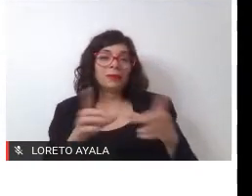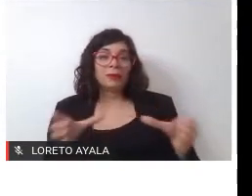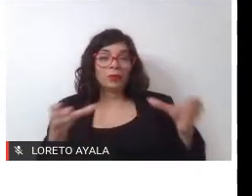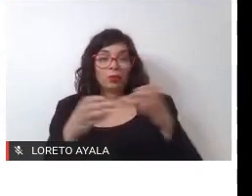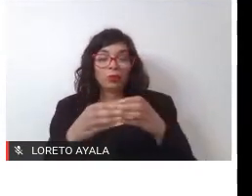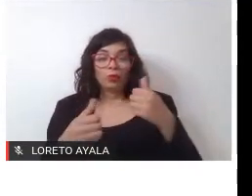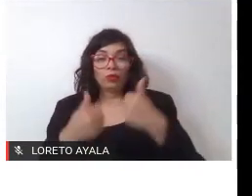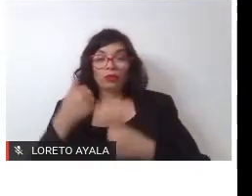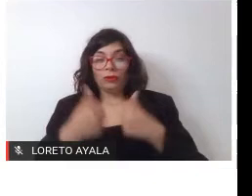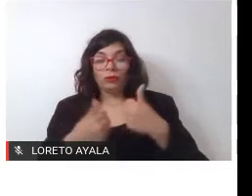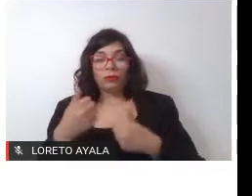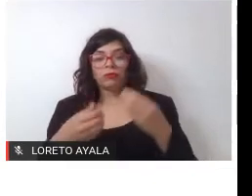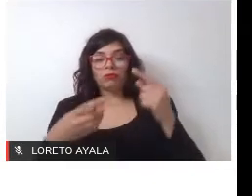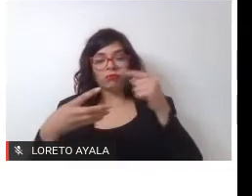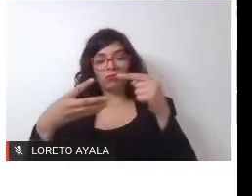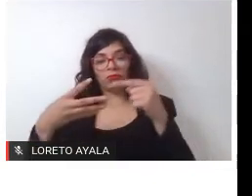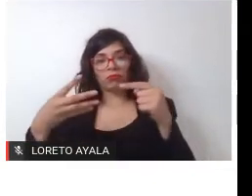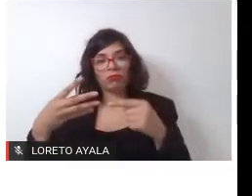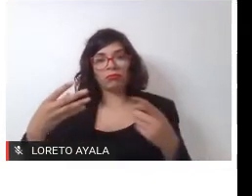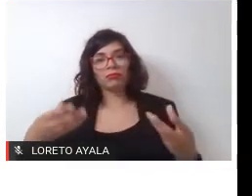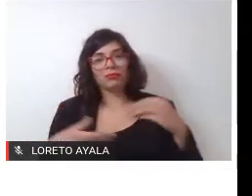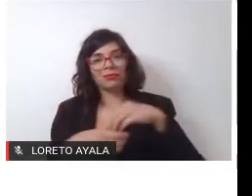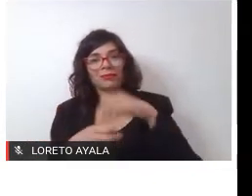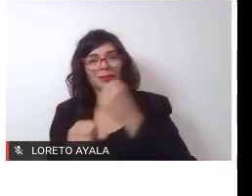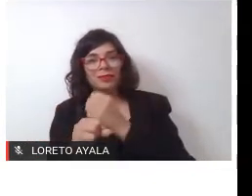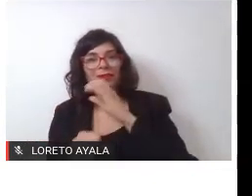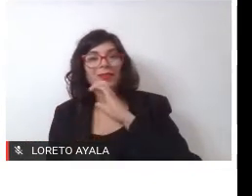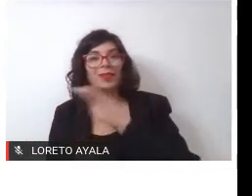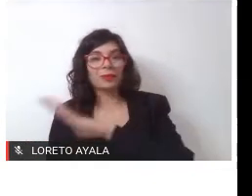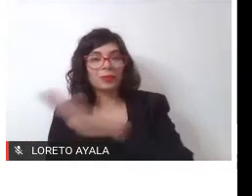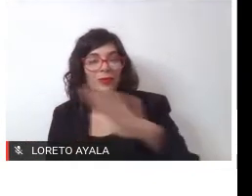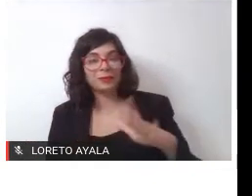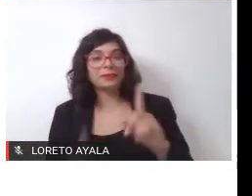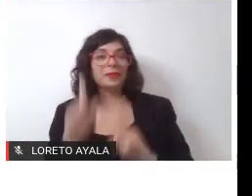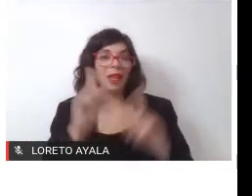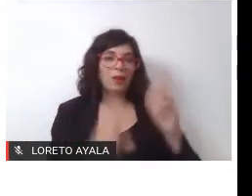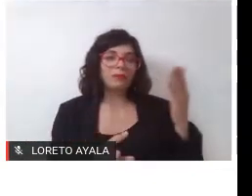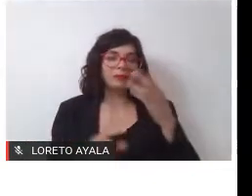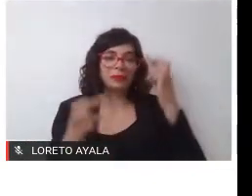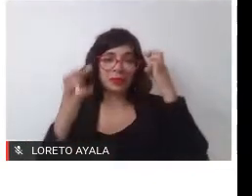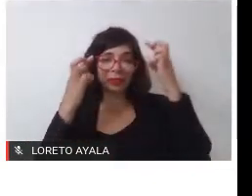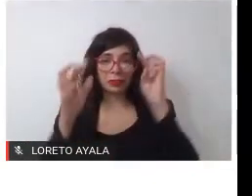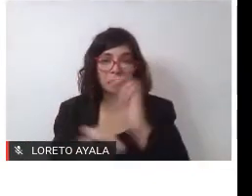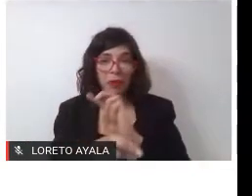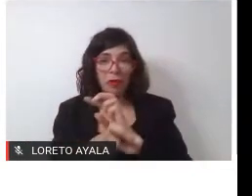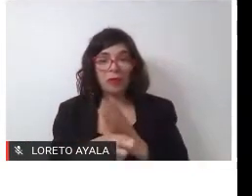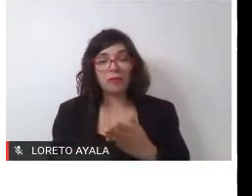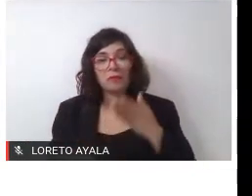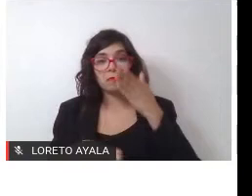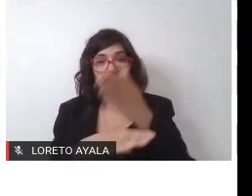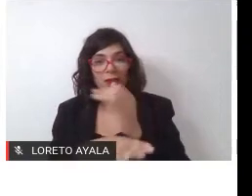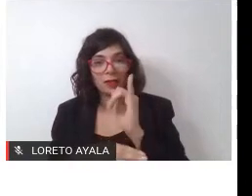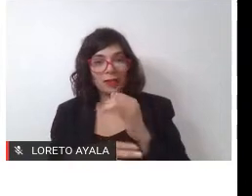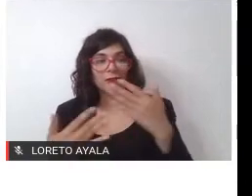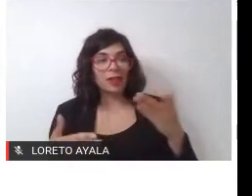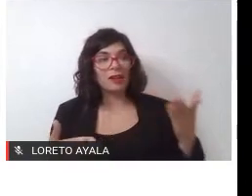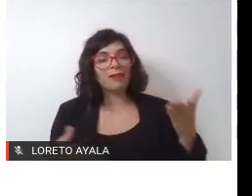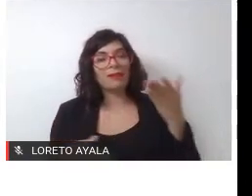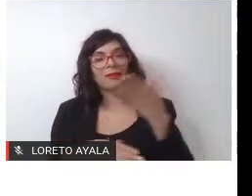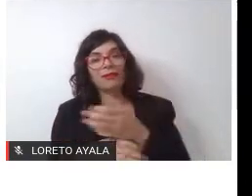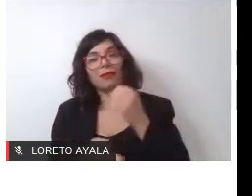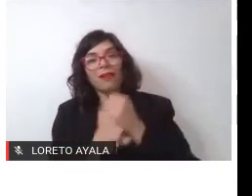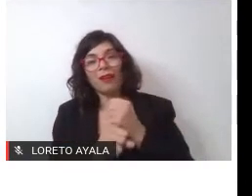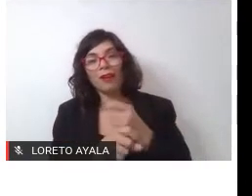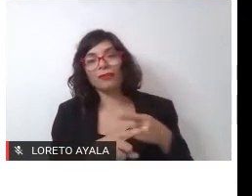multidisciplinarios para la educación rural. Ya hay comunas que llega la psicopedagoga a la escuela multigrado, llega la